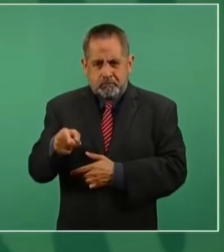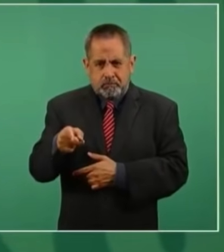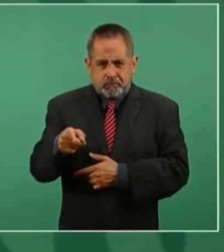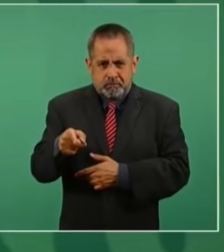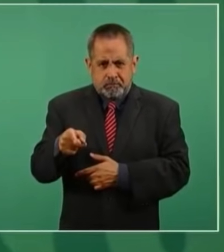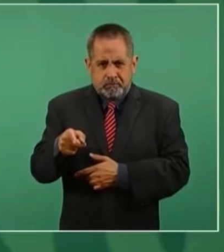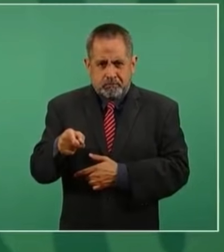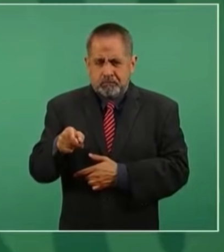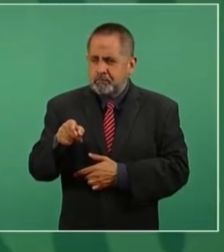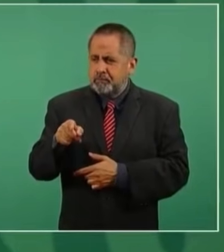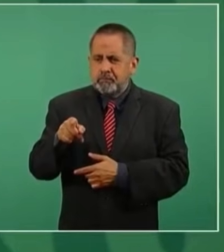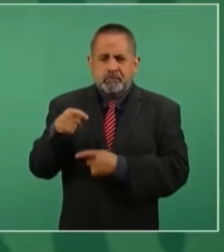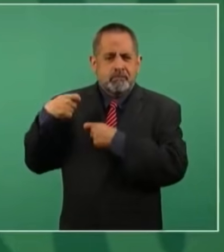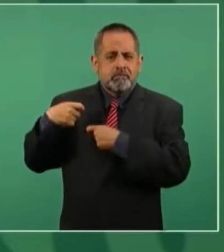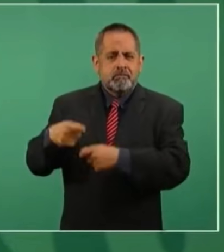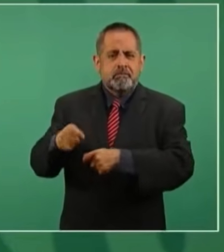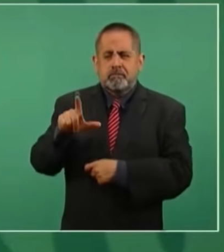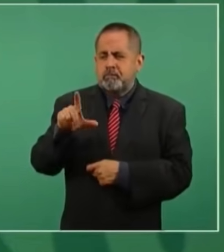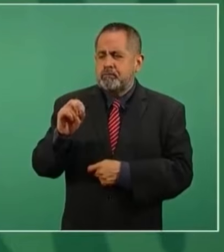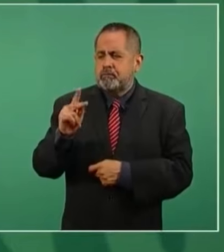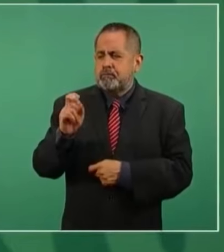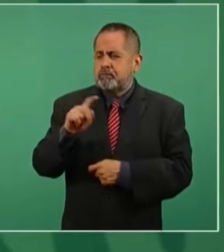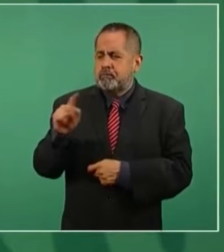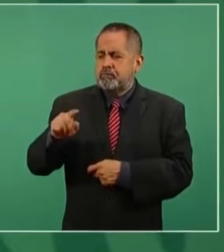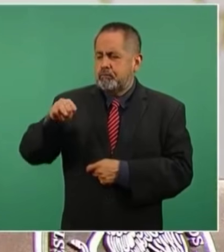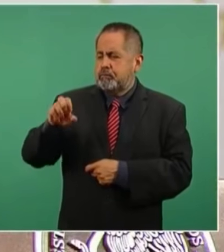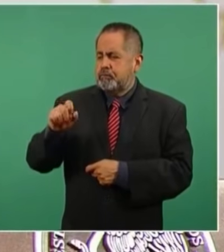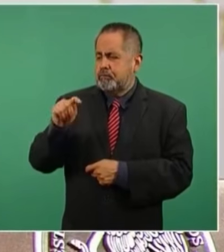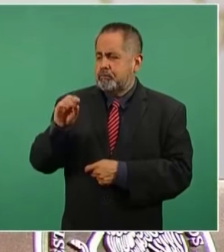de López Mateos